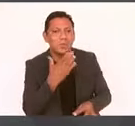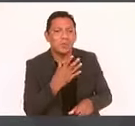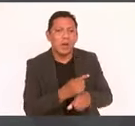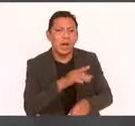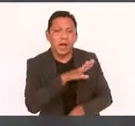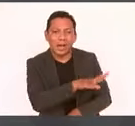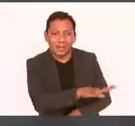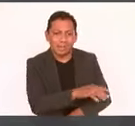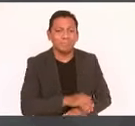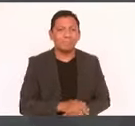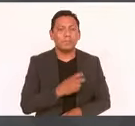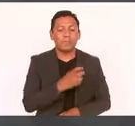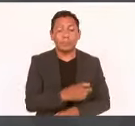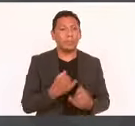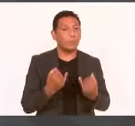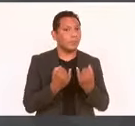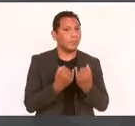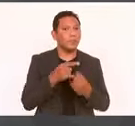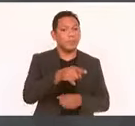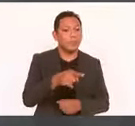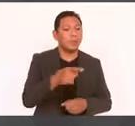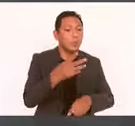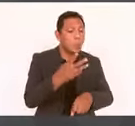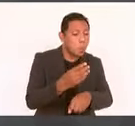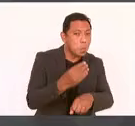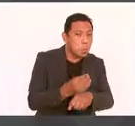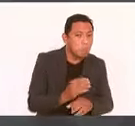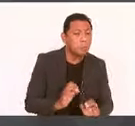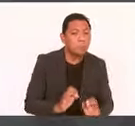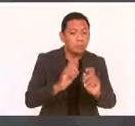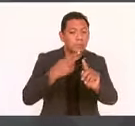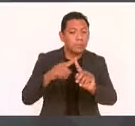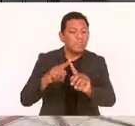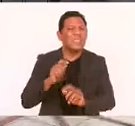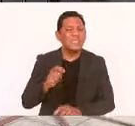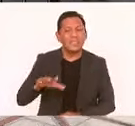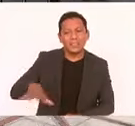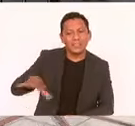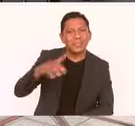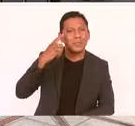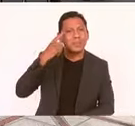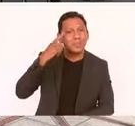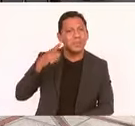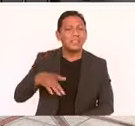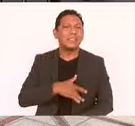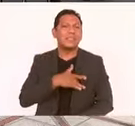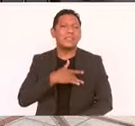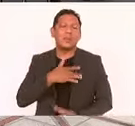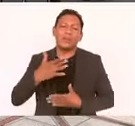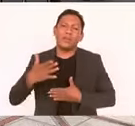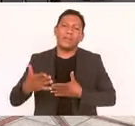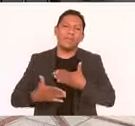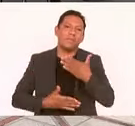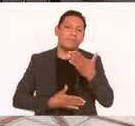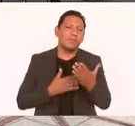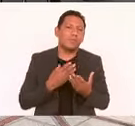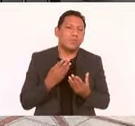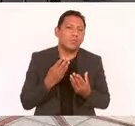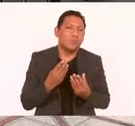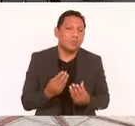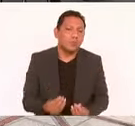Cada inmueble histórico que restauramos significa para las comunidades un logro impresionante. Por